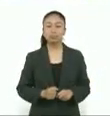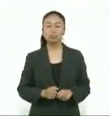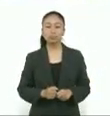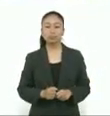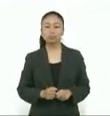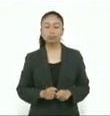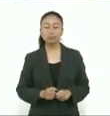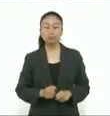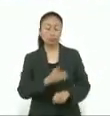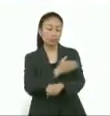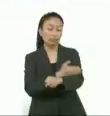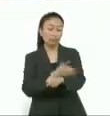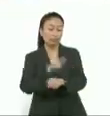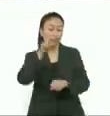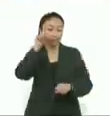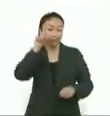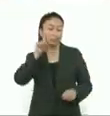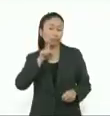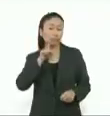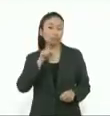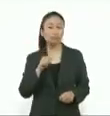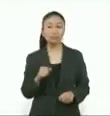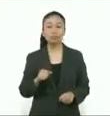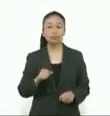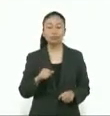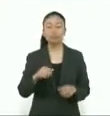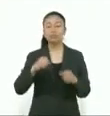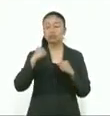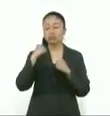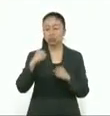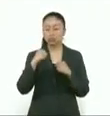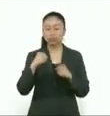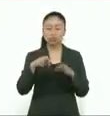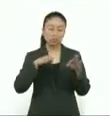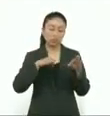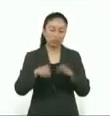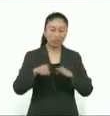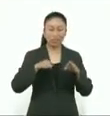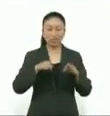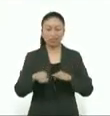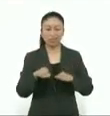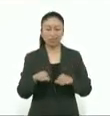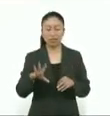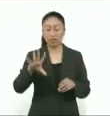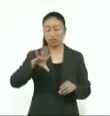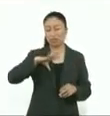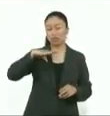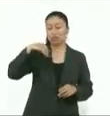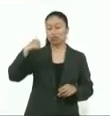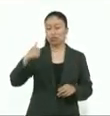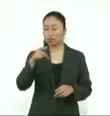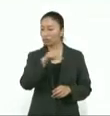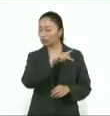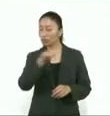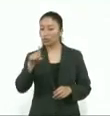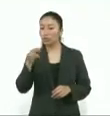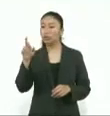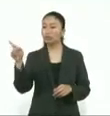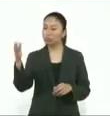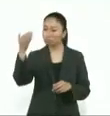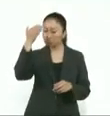compañeras que hoy luchan desde todos los frentes, las reconocemos por sus esfuerzos y